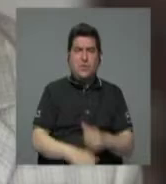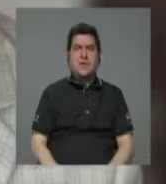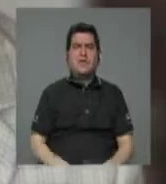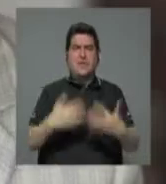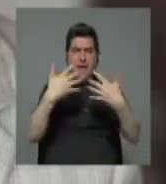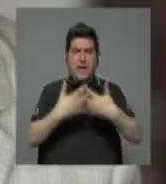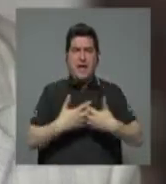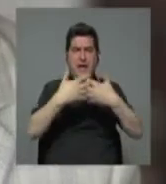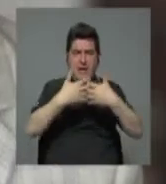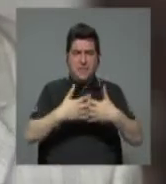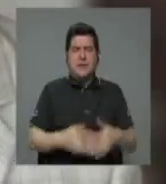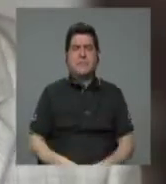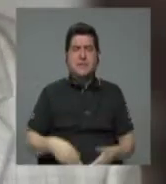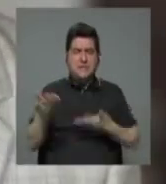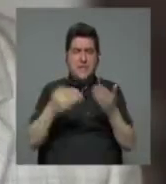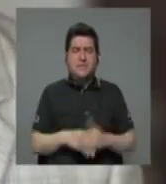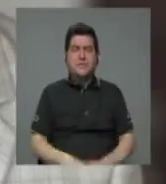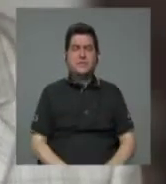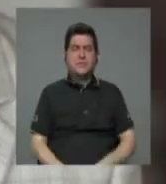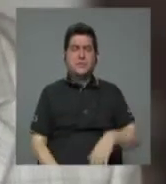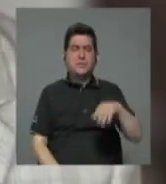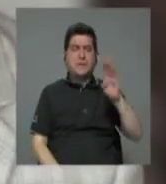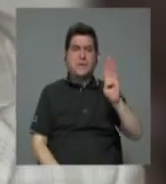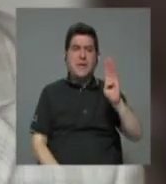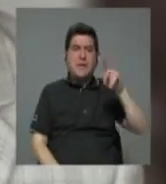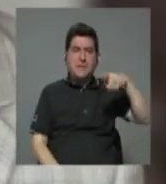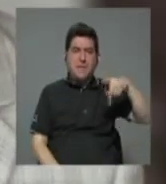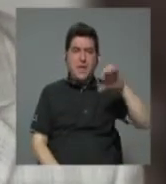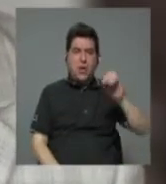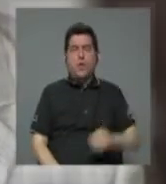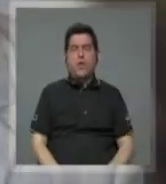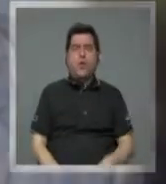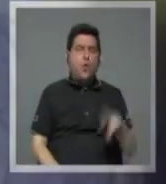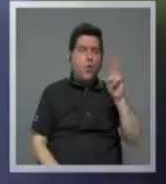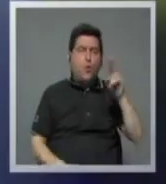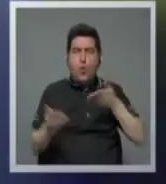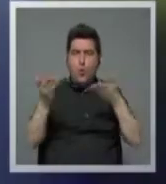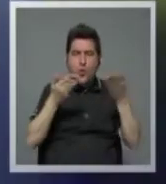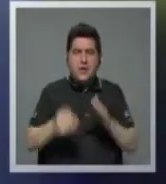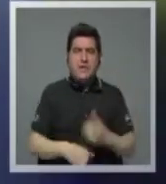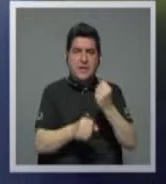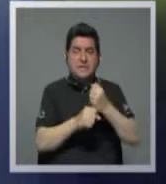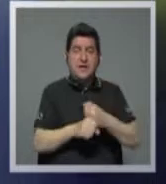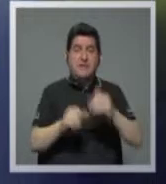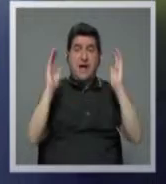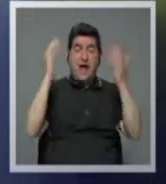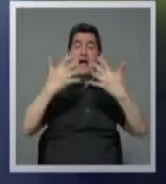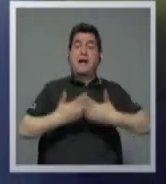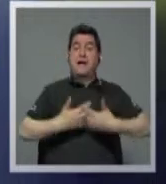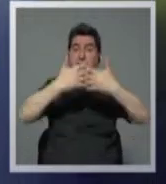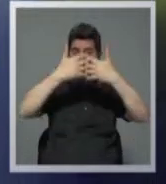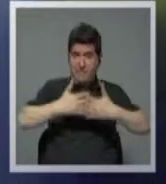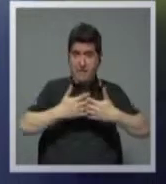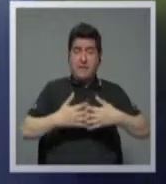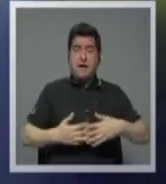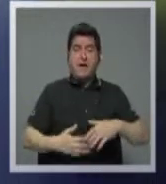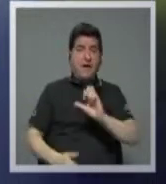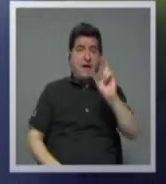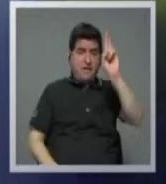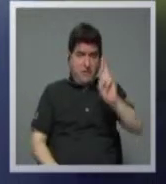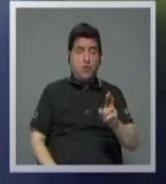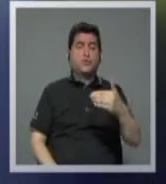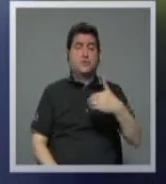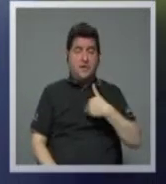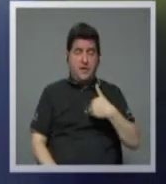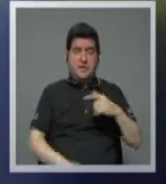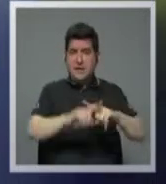de servicios BPO, que son básicamente unidades de servicio que trabajan para una gran corporación y que aquí en Costa Rica